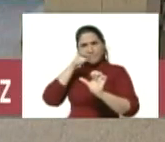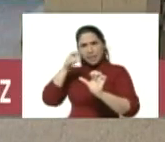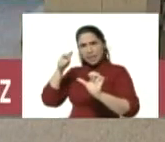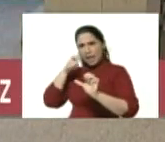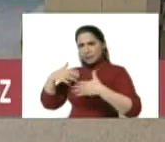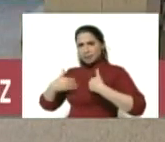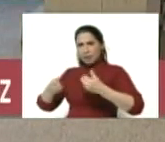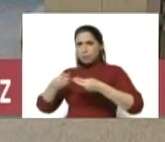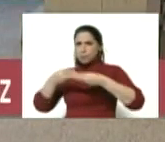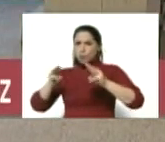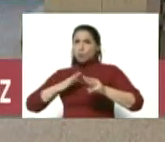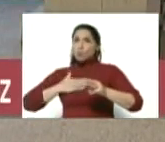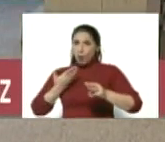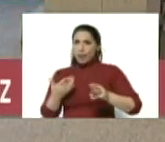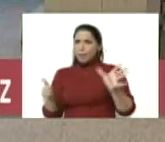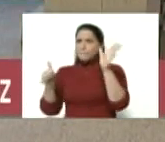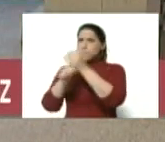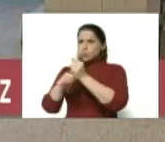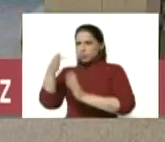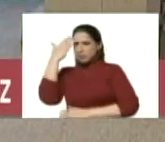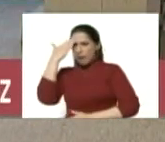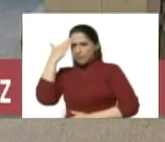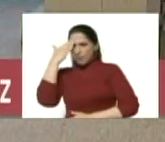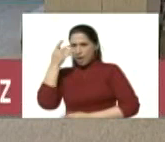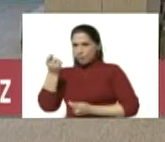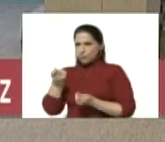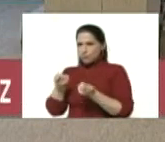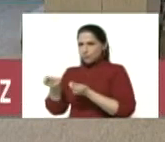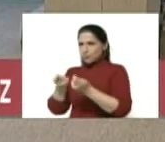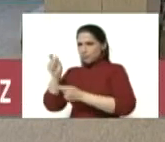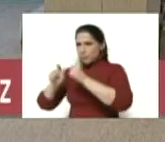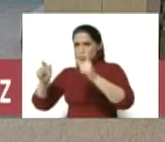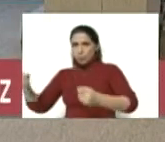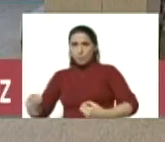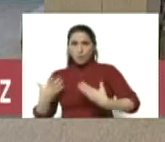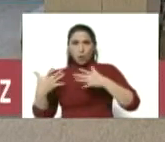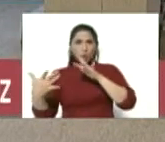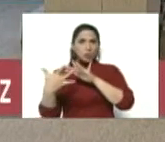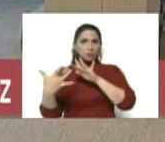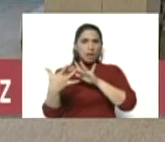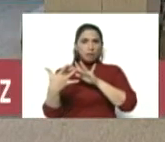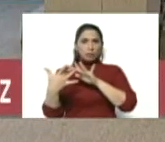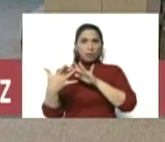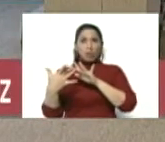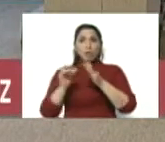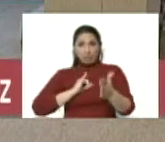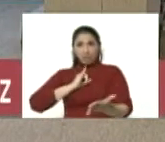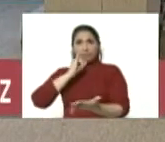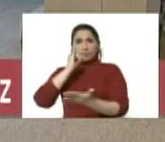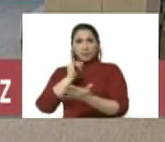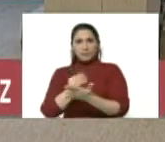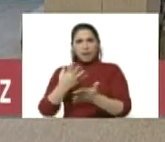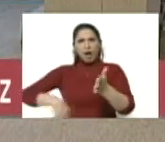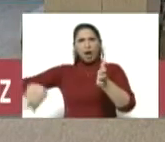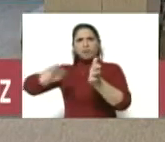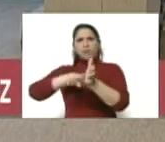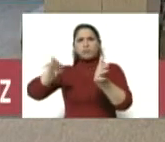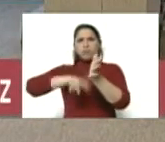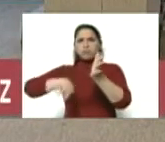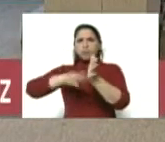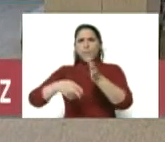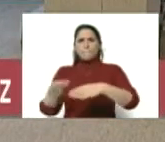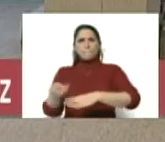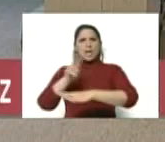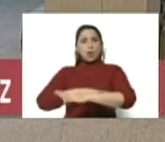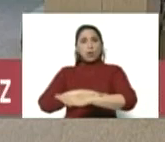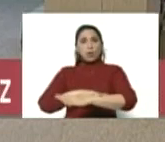salud pública puede detectar y manejar los casos y sus contactos e identificar un resurgimiento de estos?